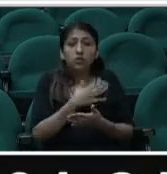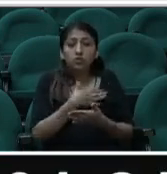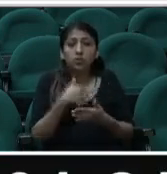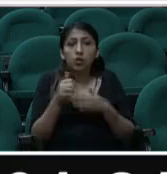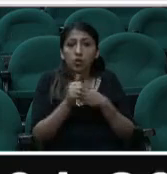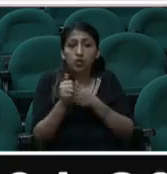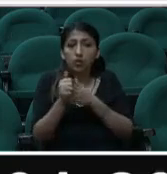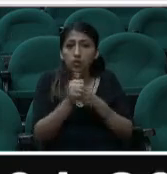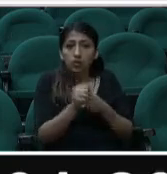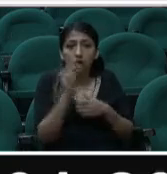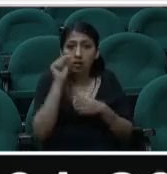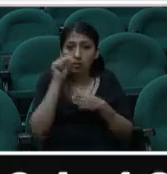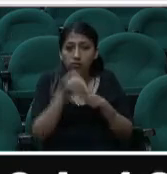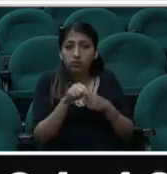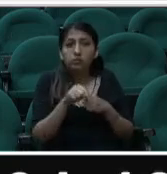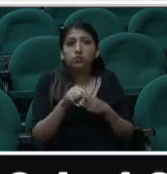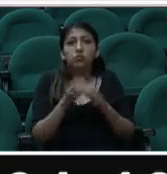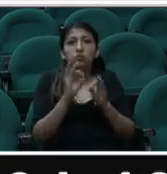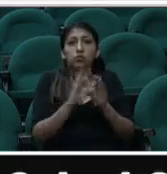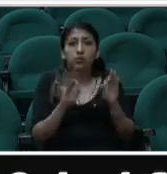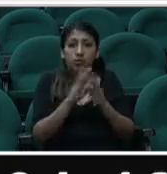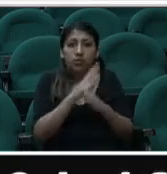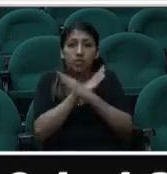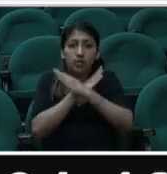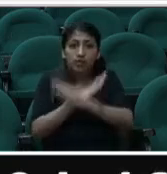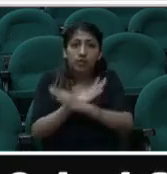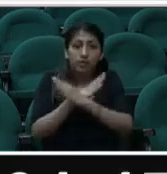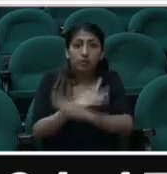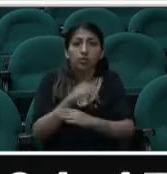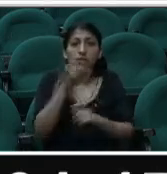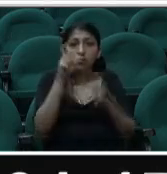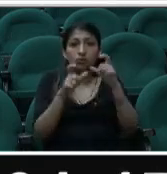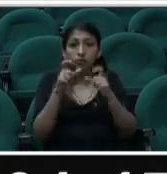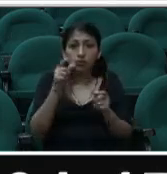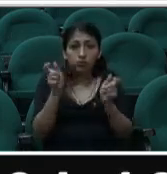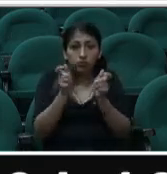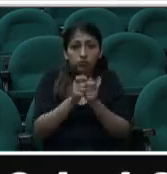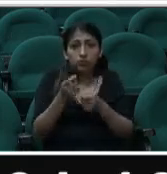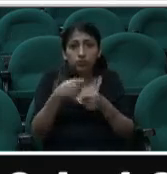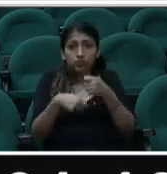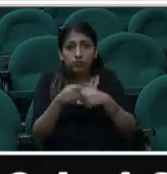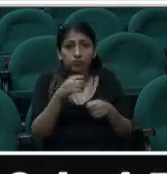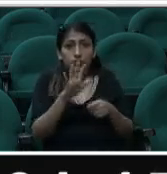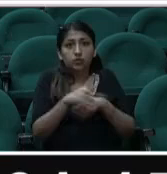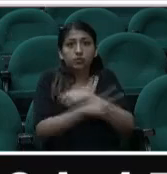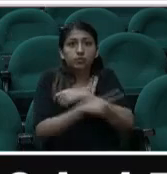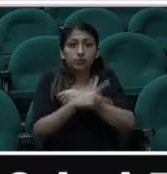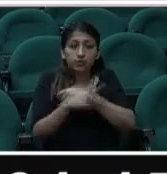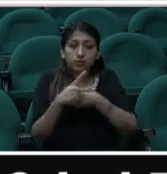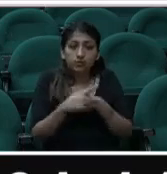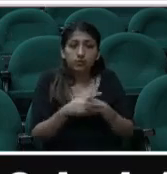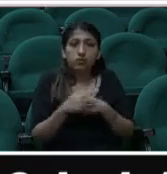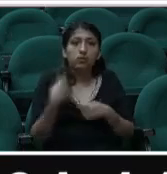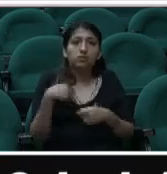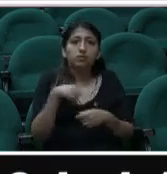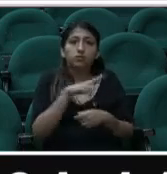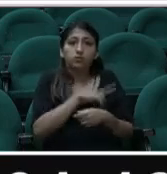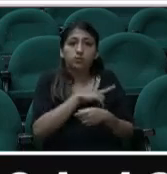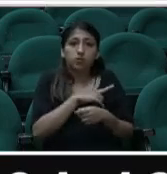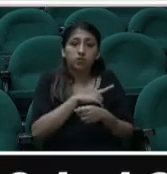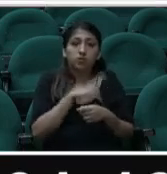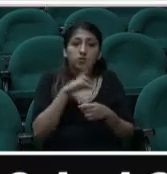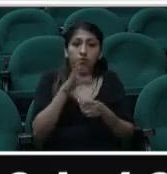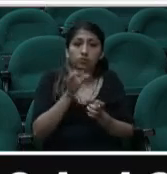está orientada precisamente a ellos precisamente a defender a los microempresarios a los pequeños comerciantes de la provincia de pastaza nosotros estamos en